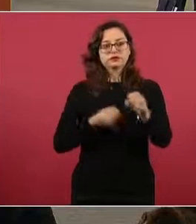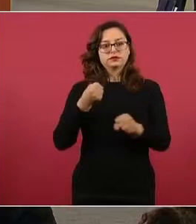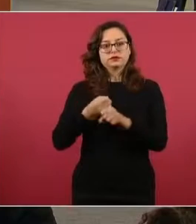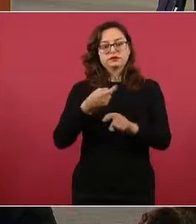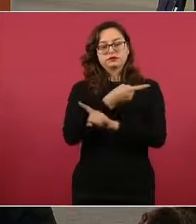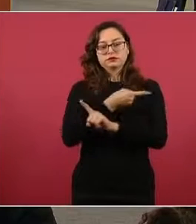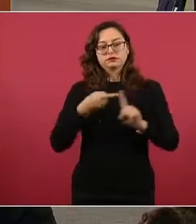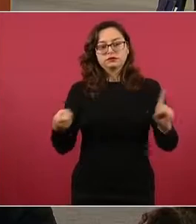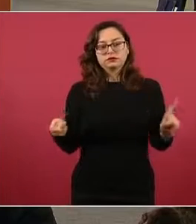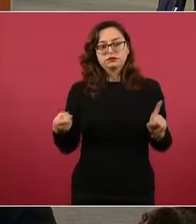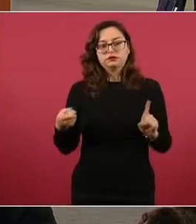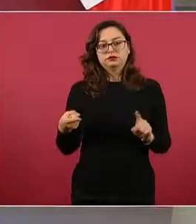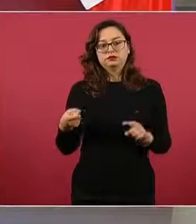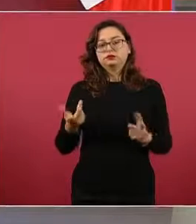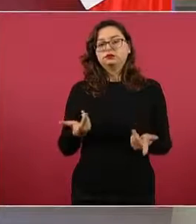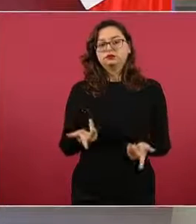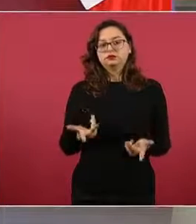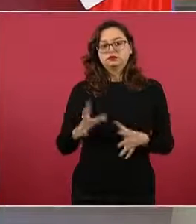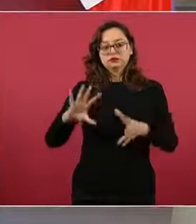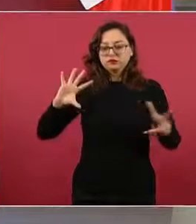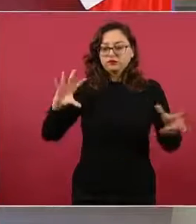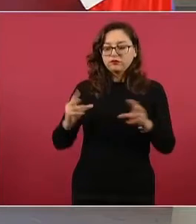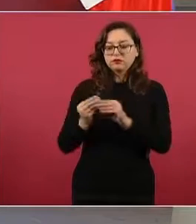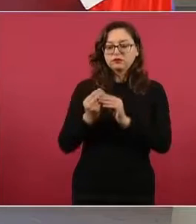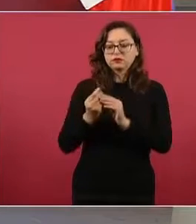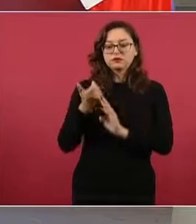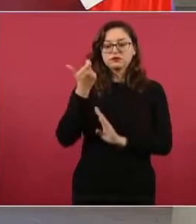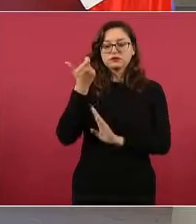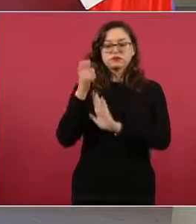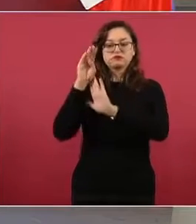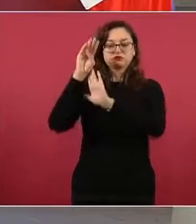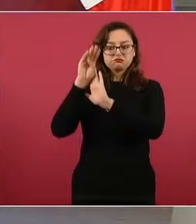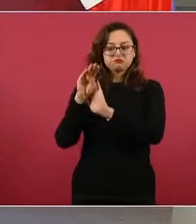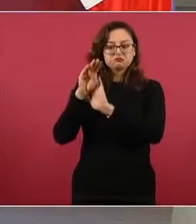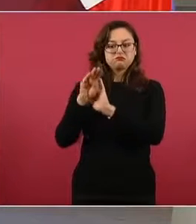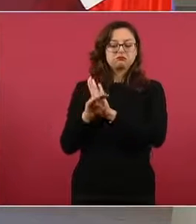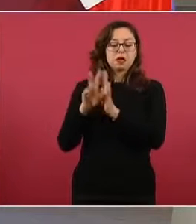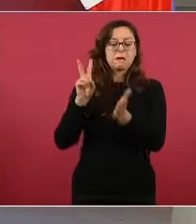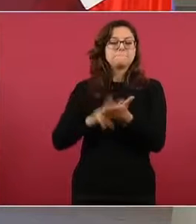Ellos han perdido el sol peruano